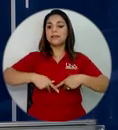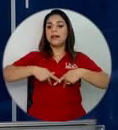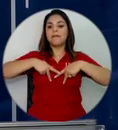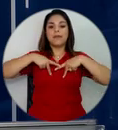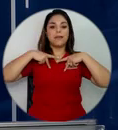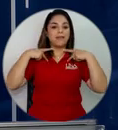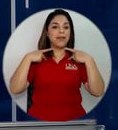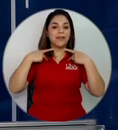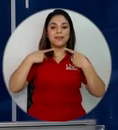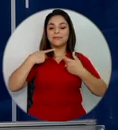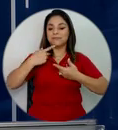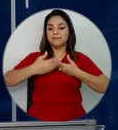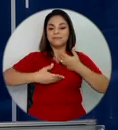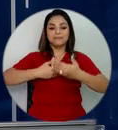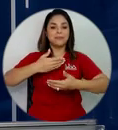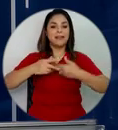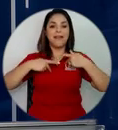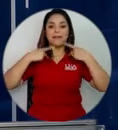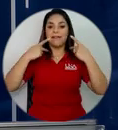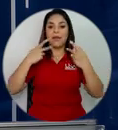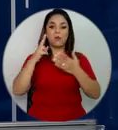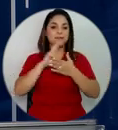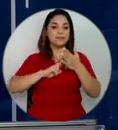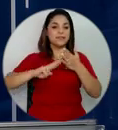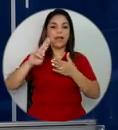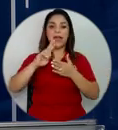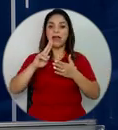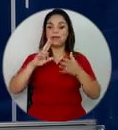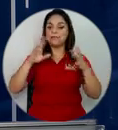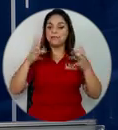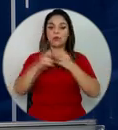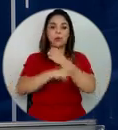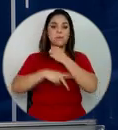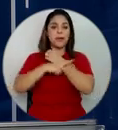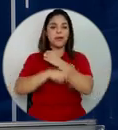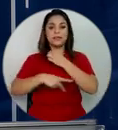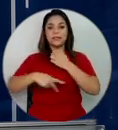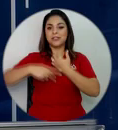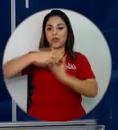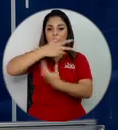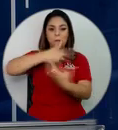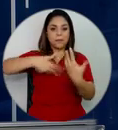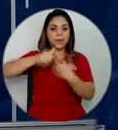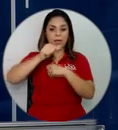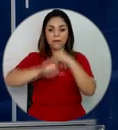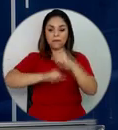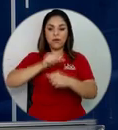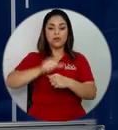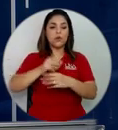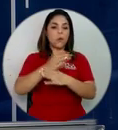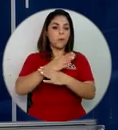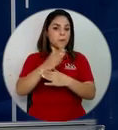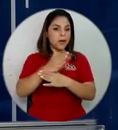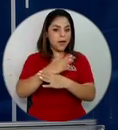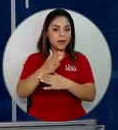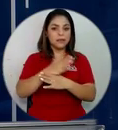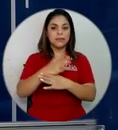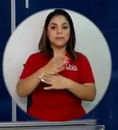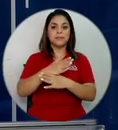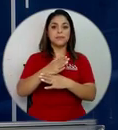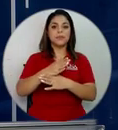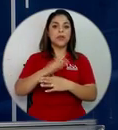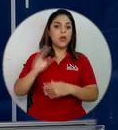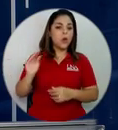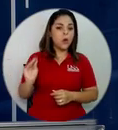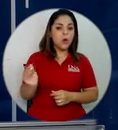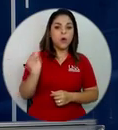universitaria igual que en cualquier otro campus. Correcto. A lo largo y ancho del país. Se combinan esfuerzos, se comparte, las